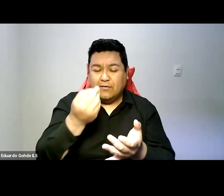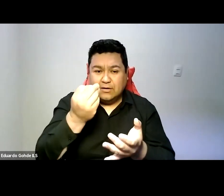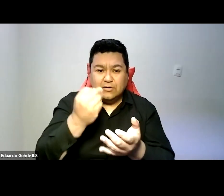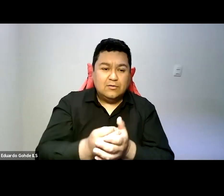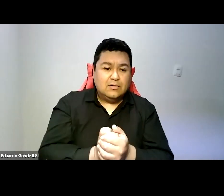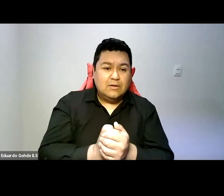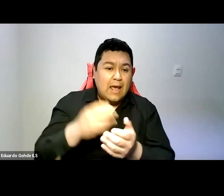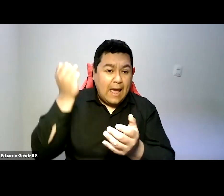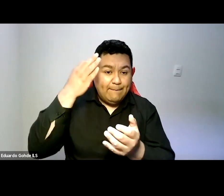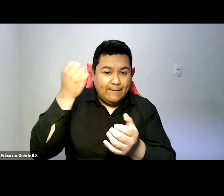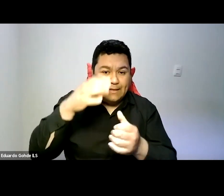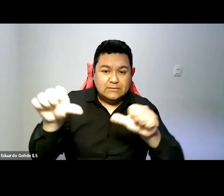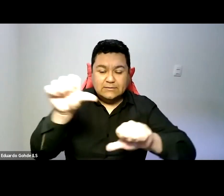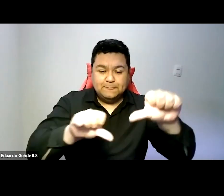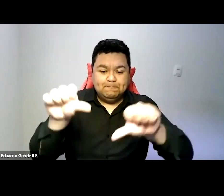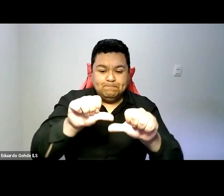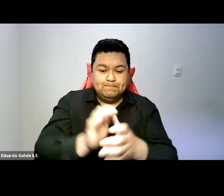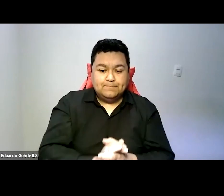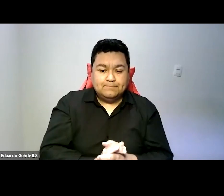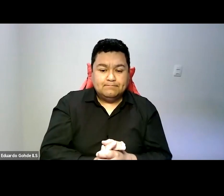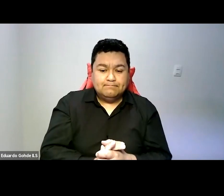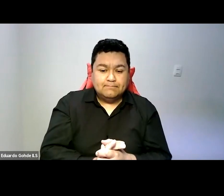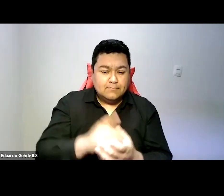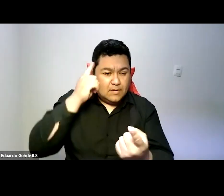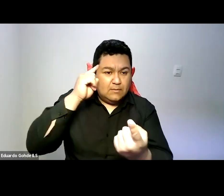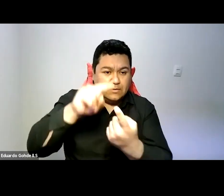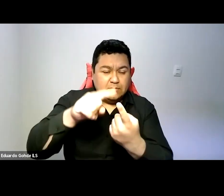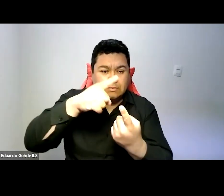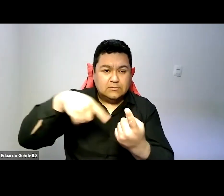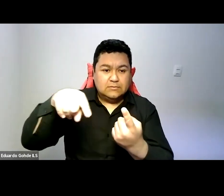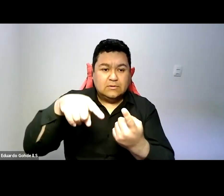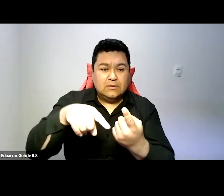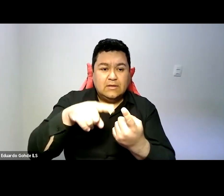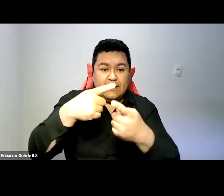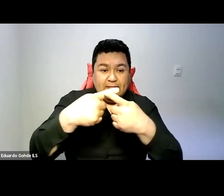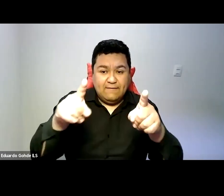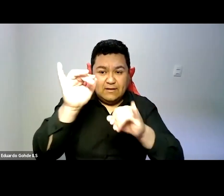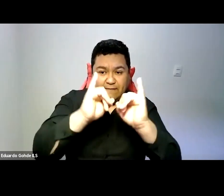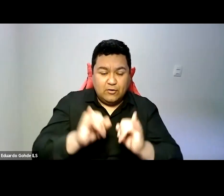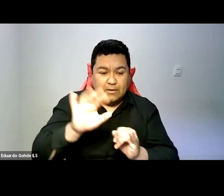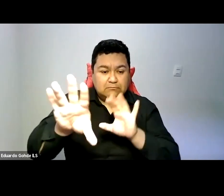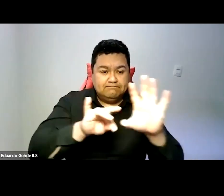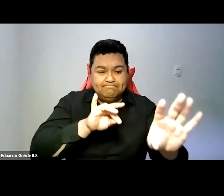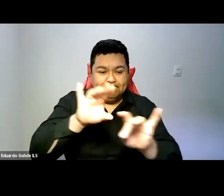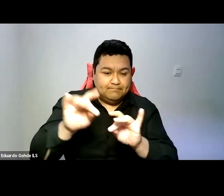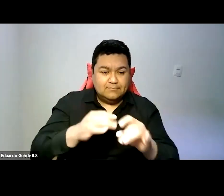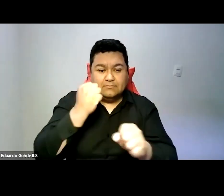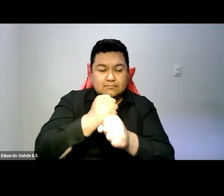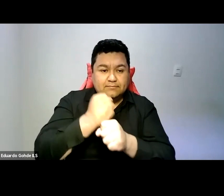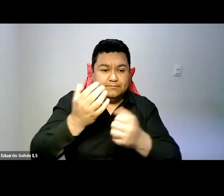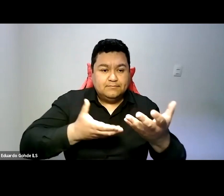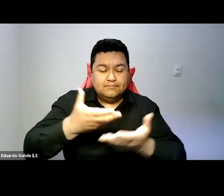las ciencias. Y ese propósito se logra desde distintas formas, y una de ellas es trabajando